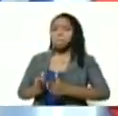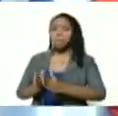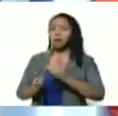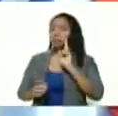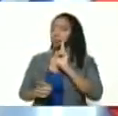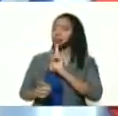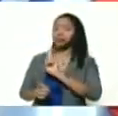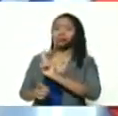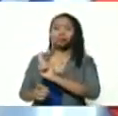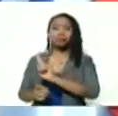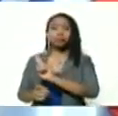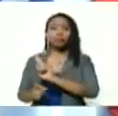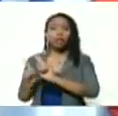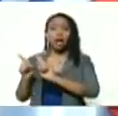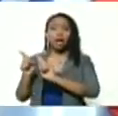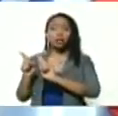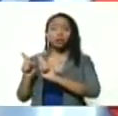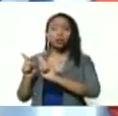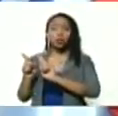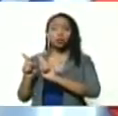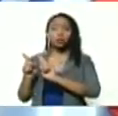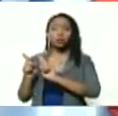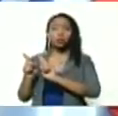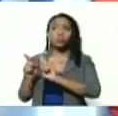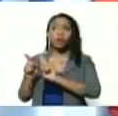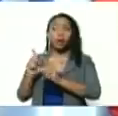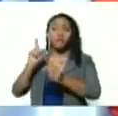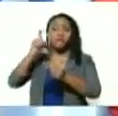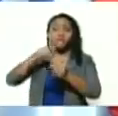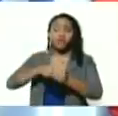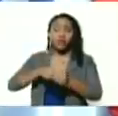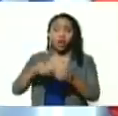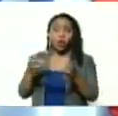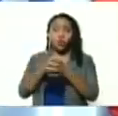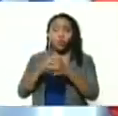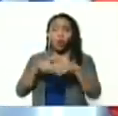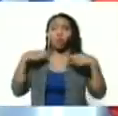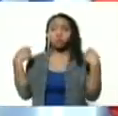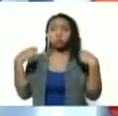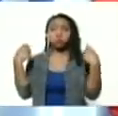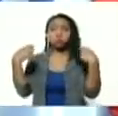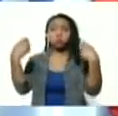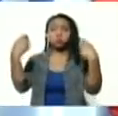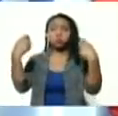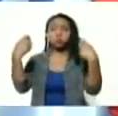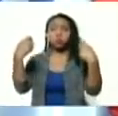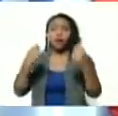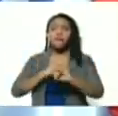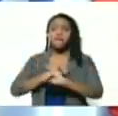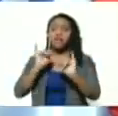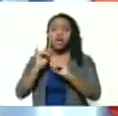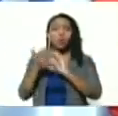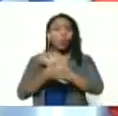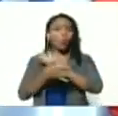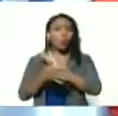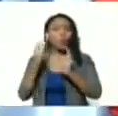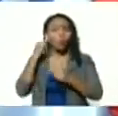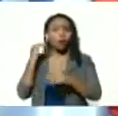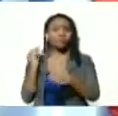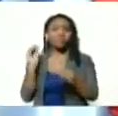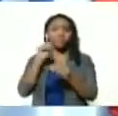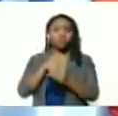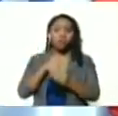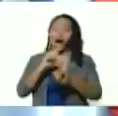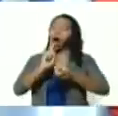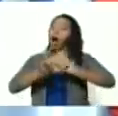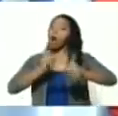vemos que son miembros de los sectores populares los que finalmente, incurriendo lamentablemente